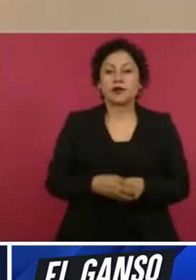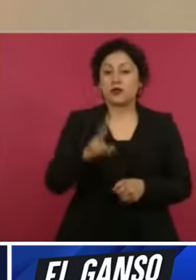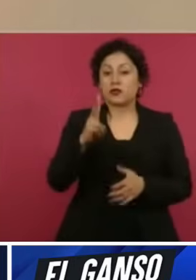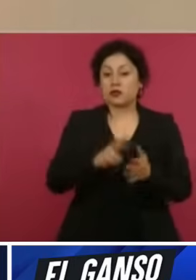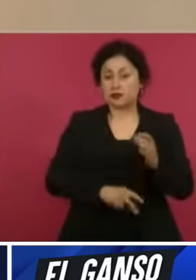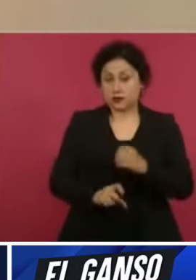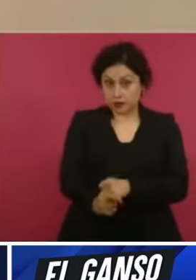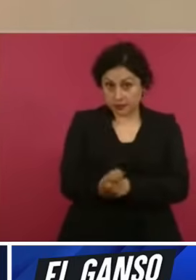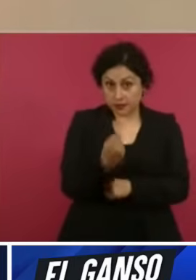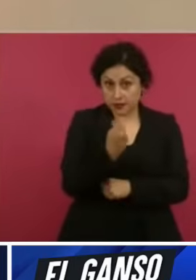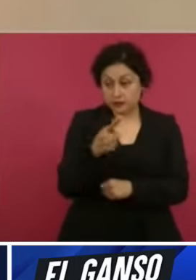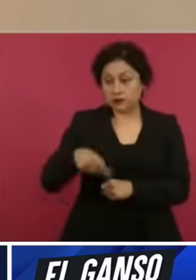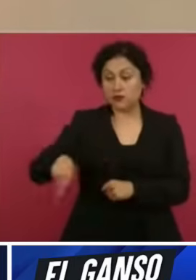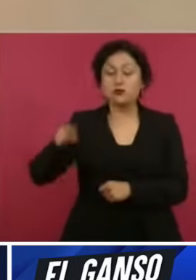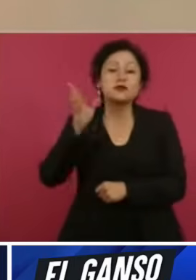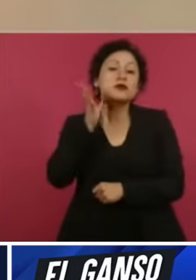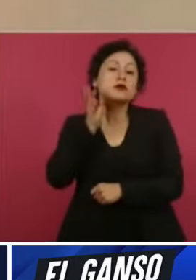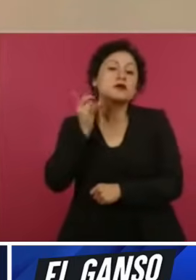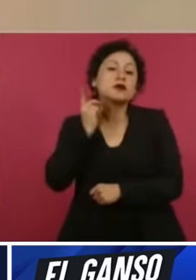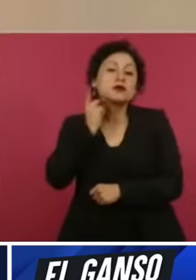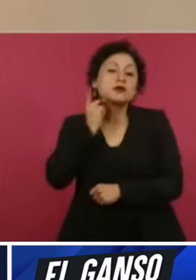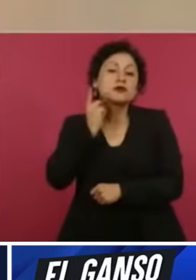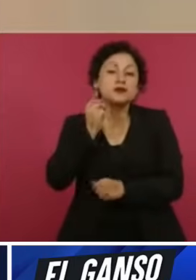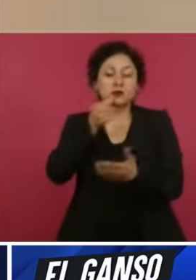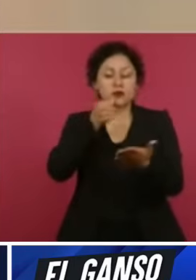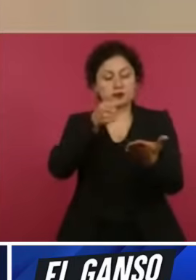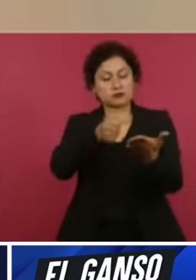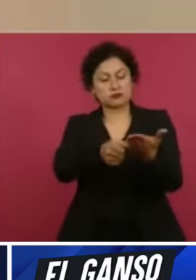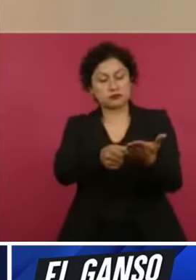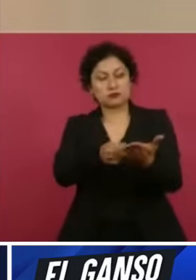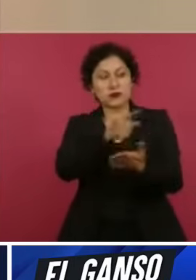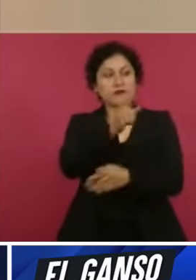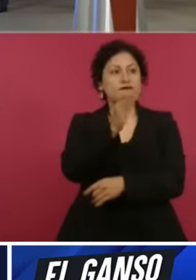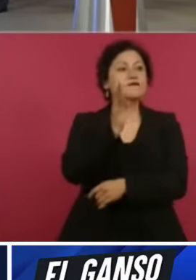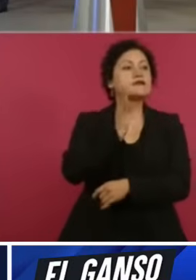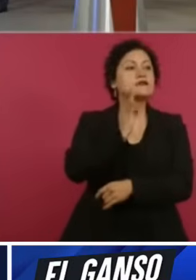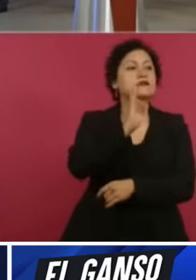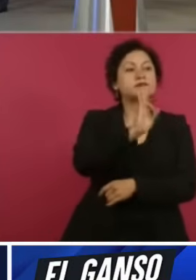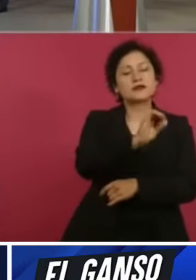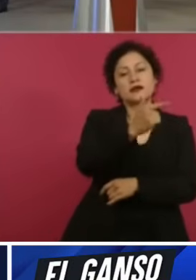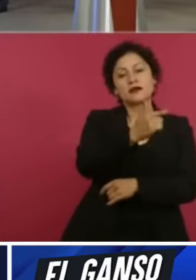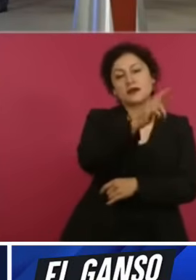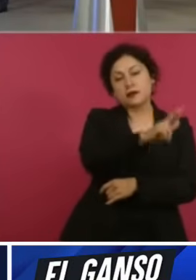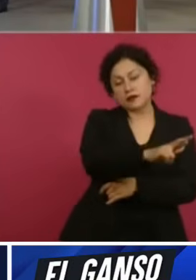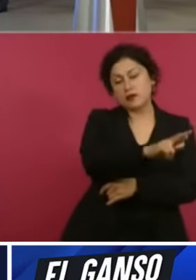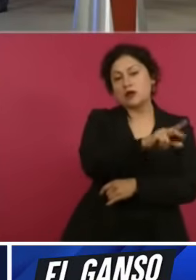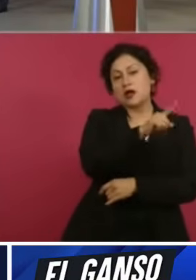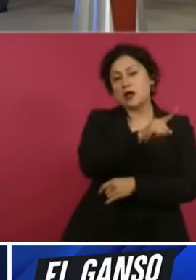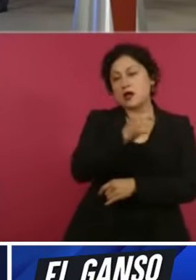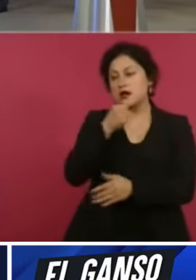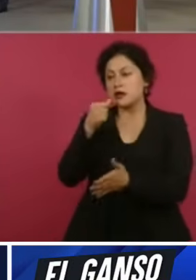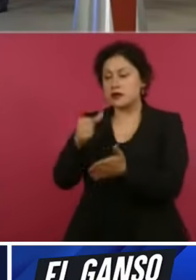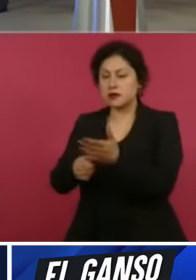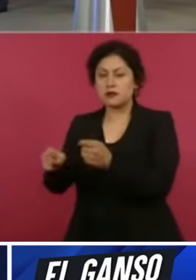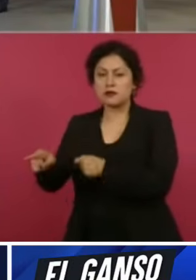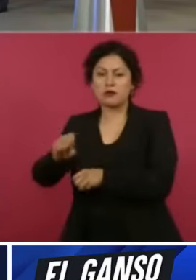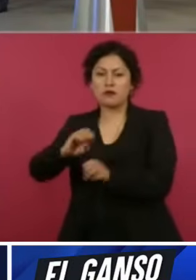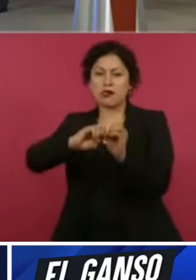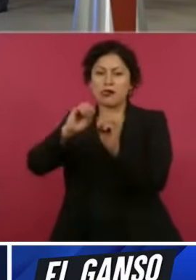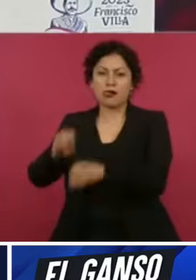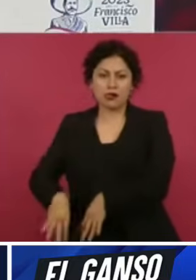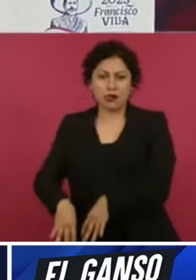de diputados desecha la solicitud de la fiscalía general de la república determinando que el fiscal de